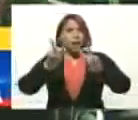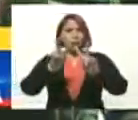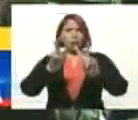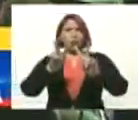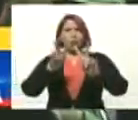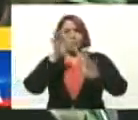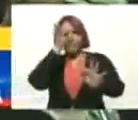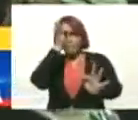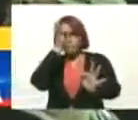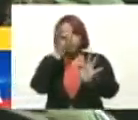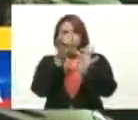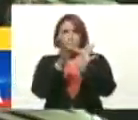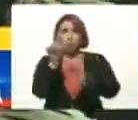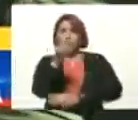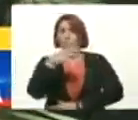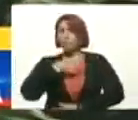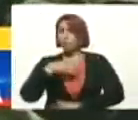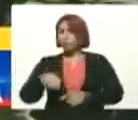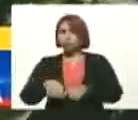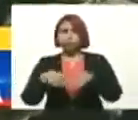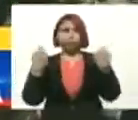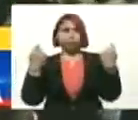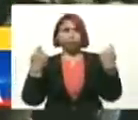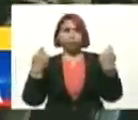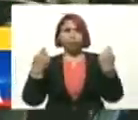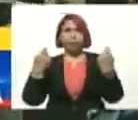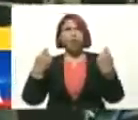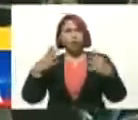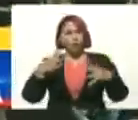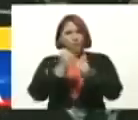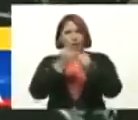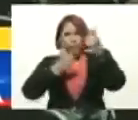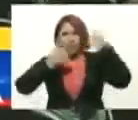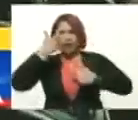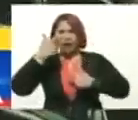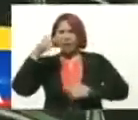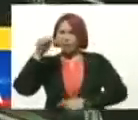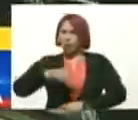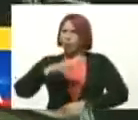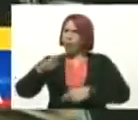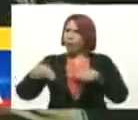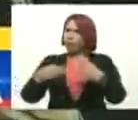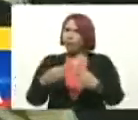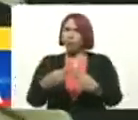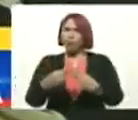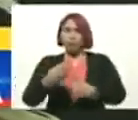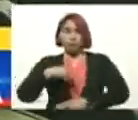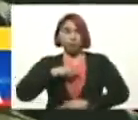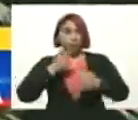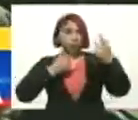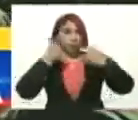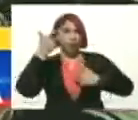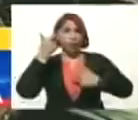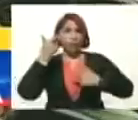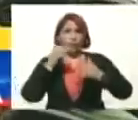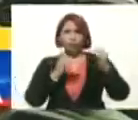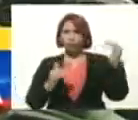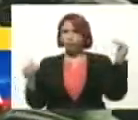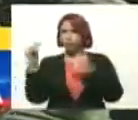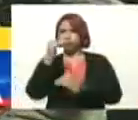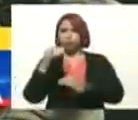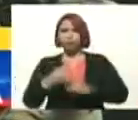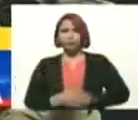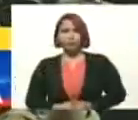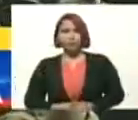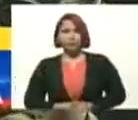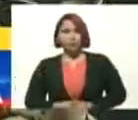fe inquebrantable en Chávez, hoy más que nunca, nuestro comandante supremo, con